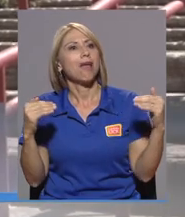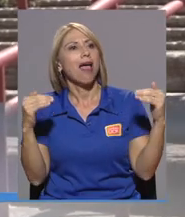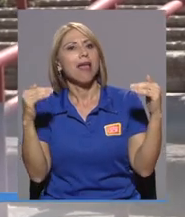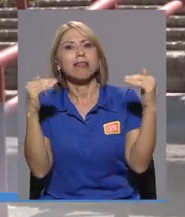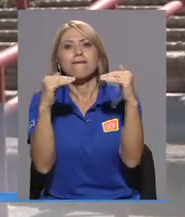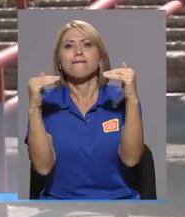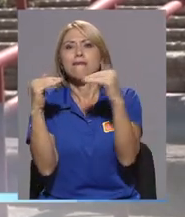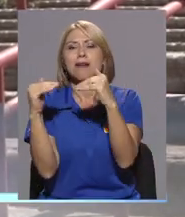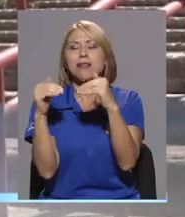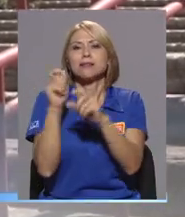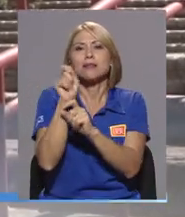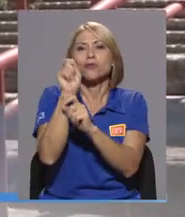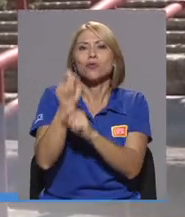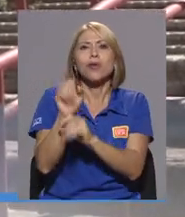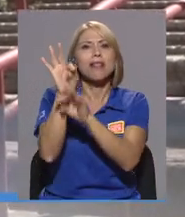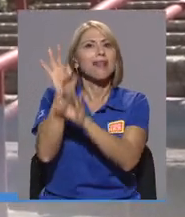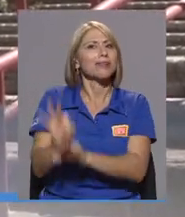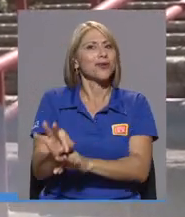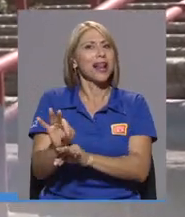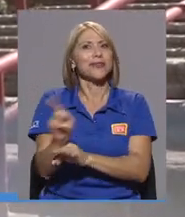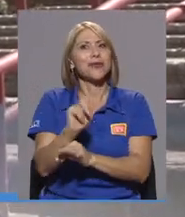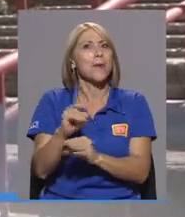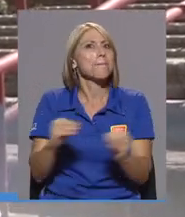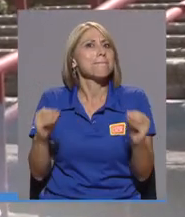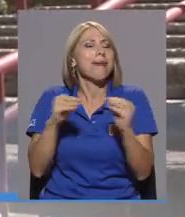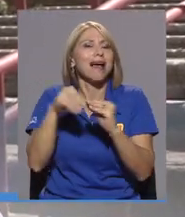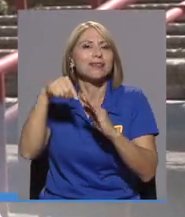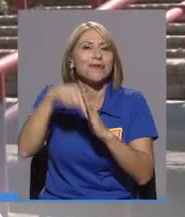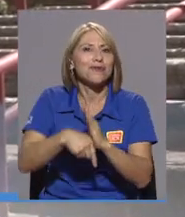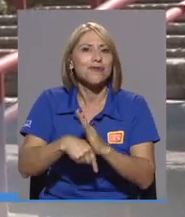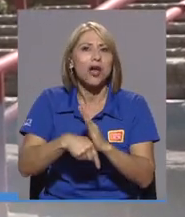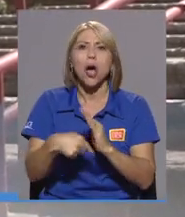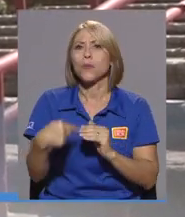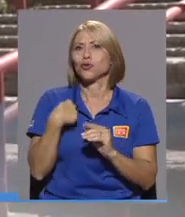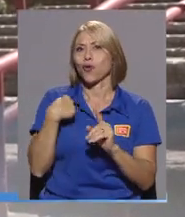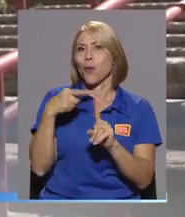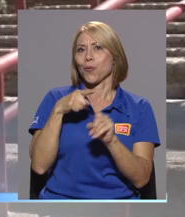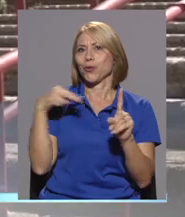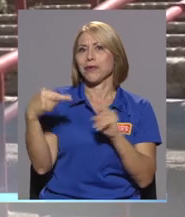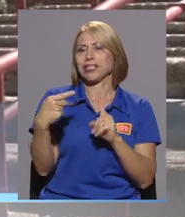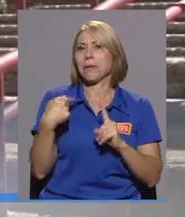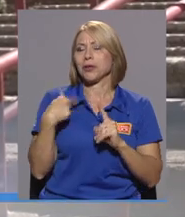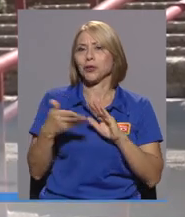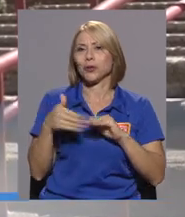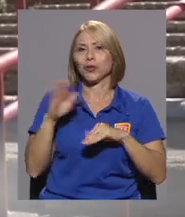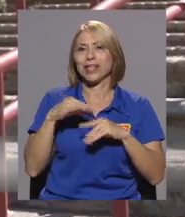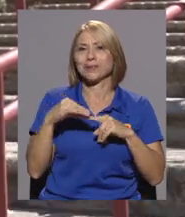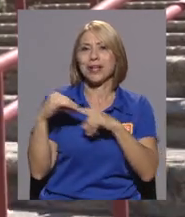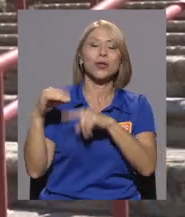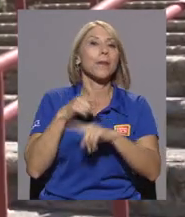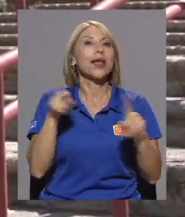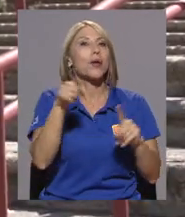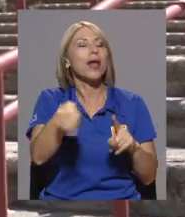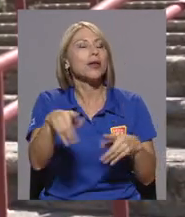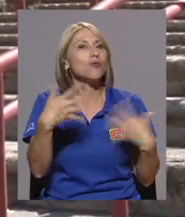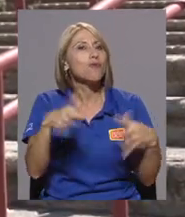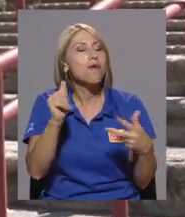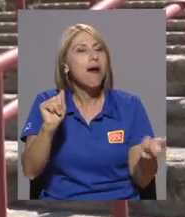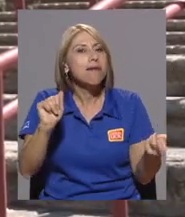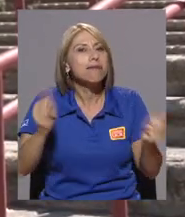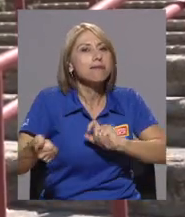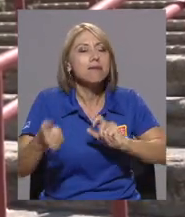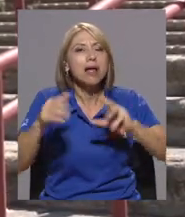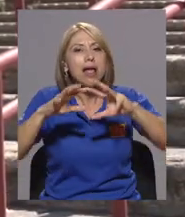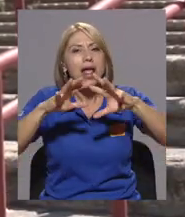escultura tradicional, ha venido a, desde mi punto de vista, que no soy experto, a revolucionar todo el mundo de las